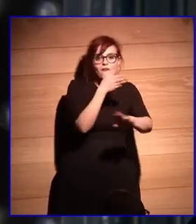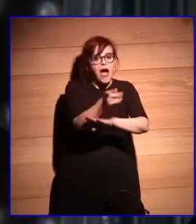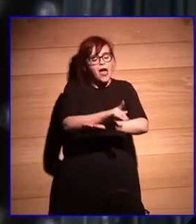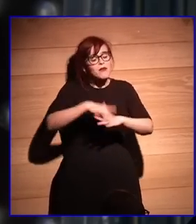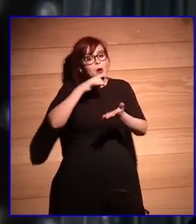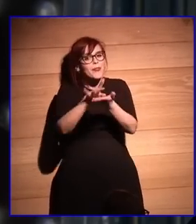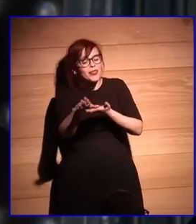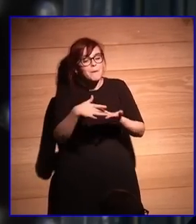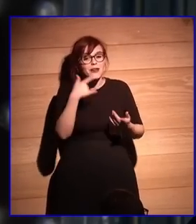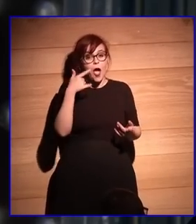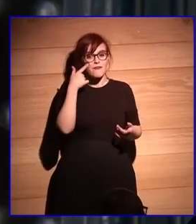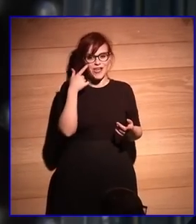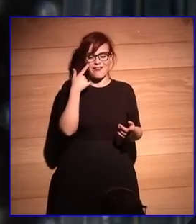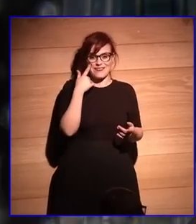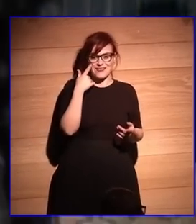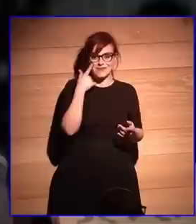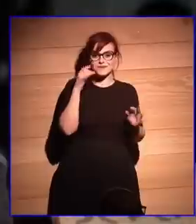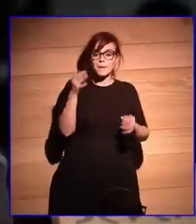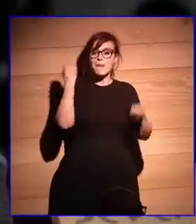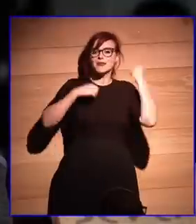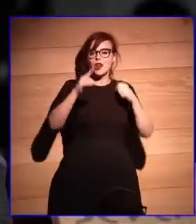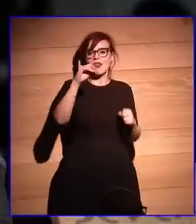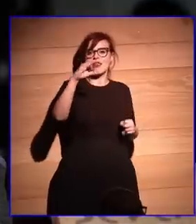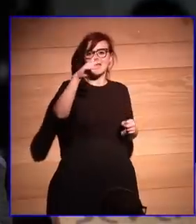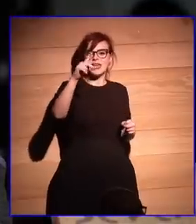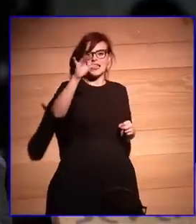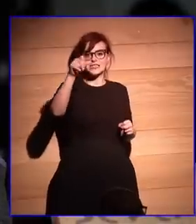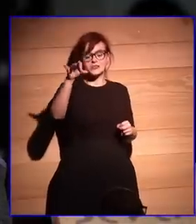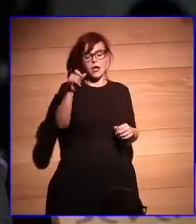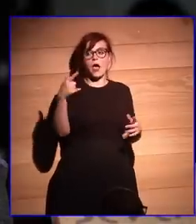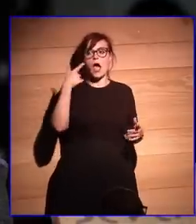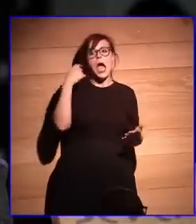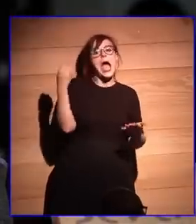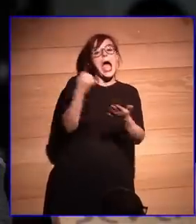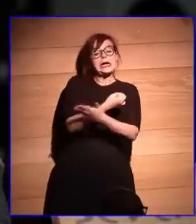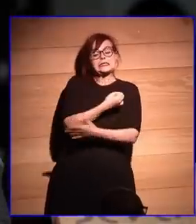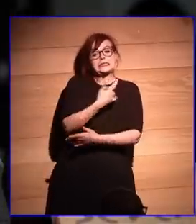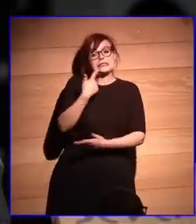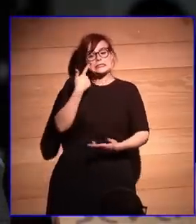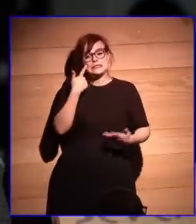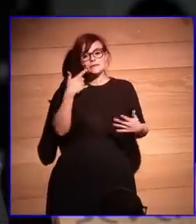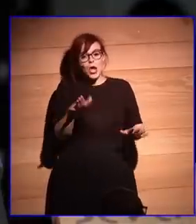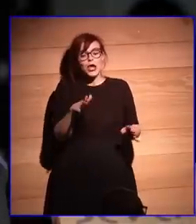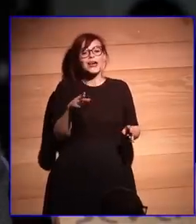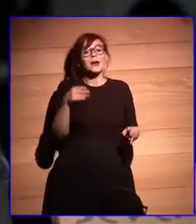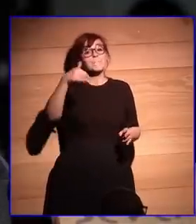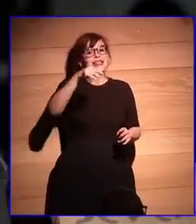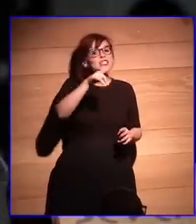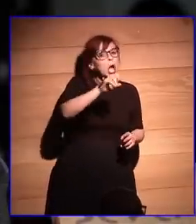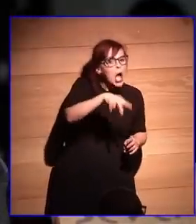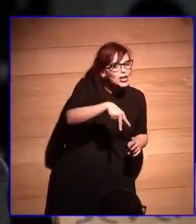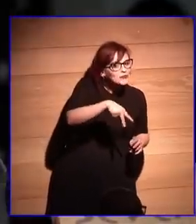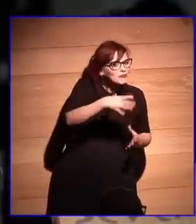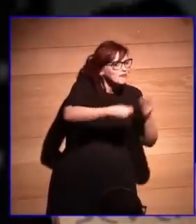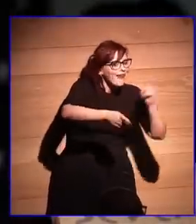Pero fíjate, ese personaje de Dickens precisamente es la representación... Es Dickens, he dicho Melville, perdón. Pero precisamente... Era Milton, creo. Pero precisamente